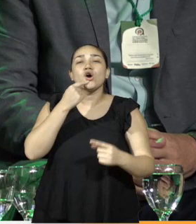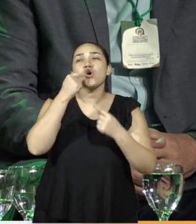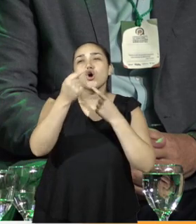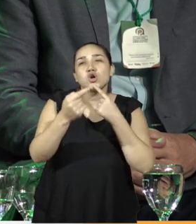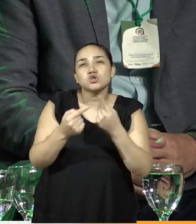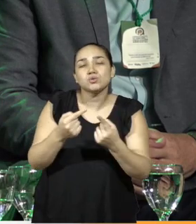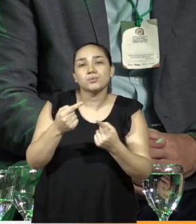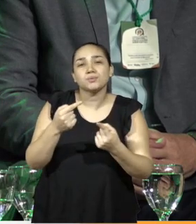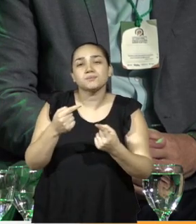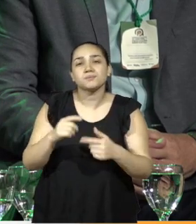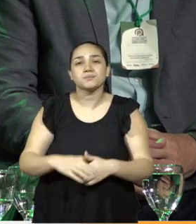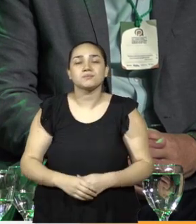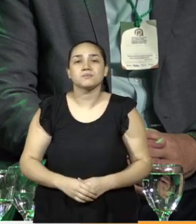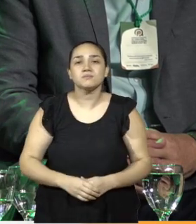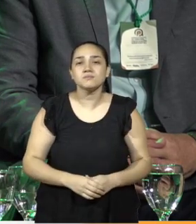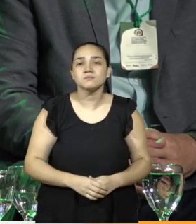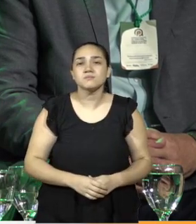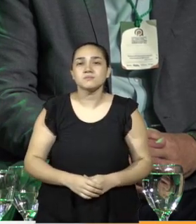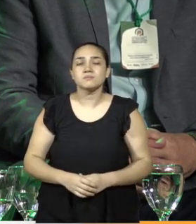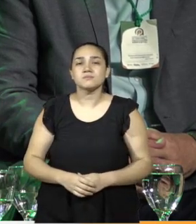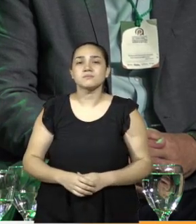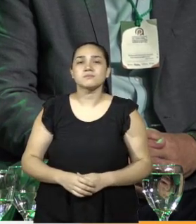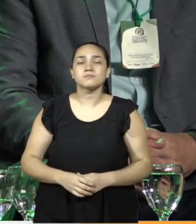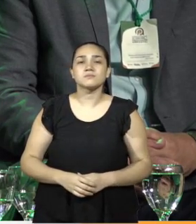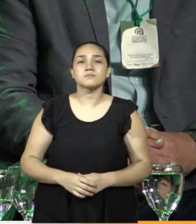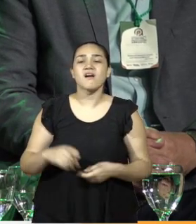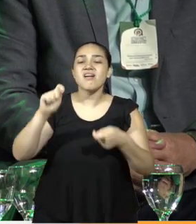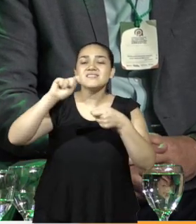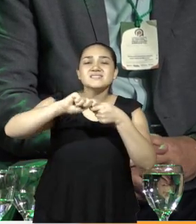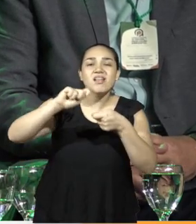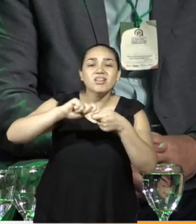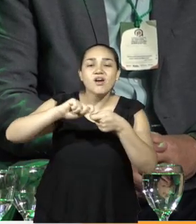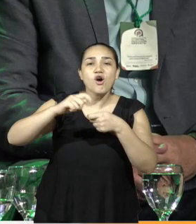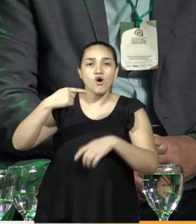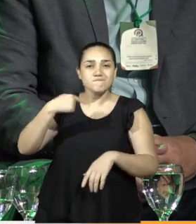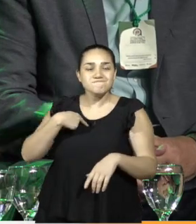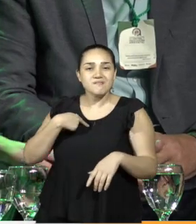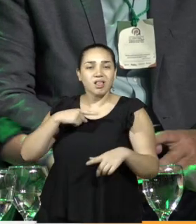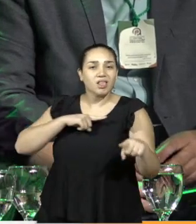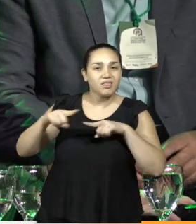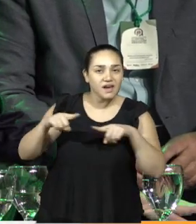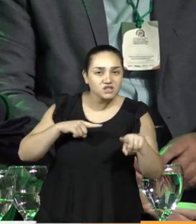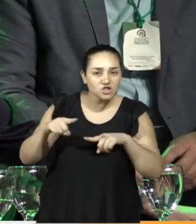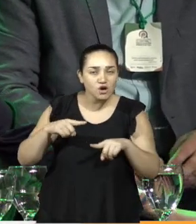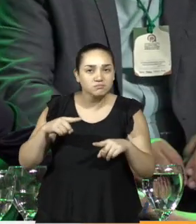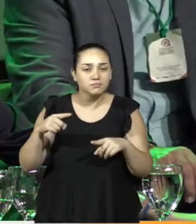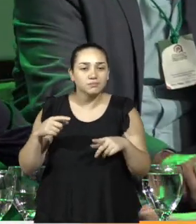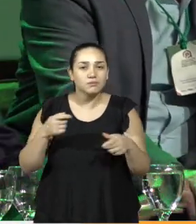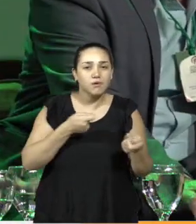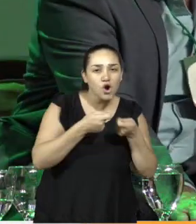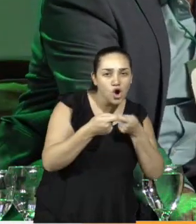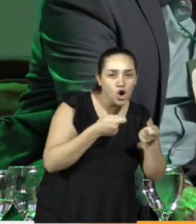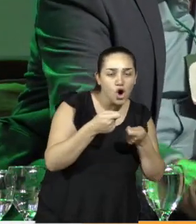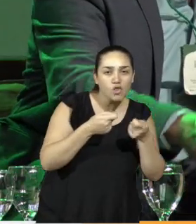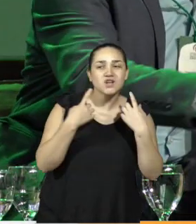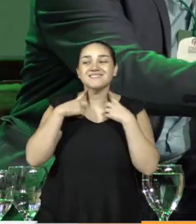consultar, yo soy Isabel Brandán del Gobierno de la Provincia de Santiago del Estero, soy directora de Control y Fiscalización Ambiental de la